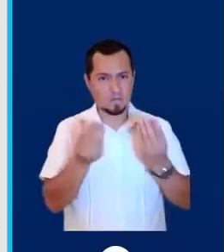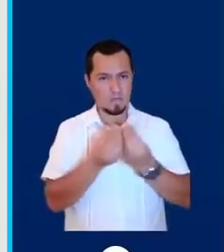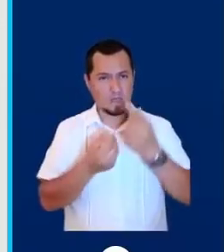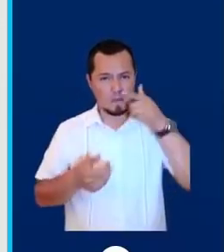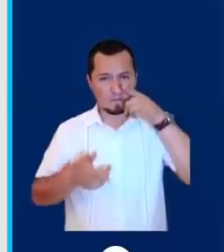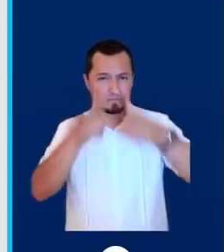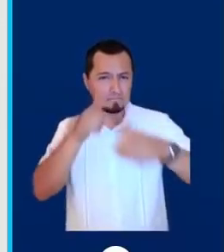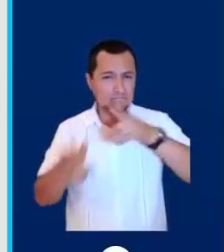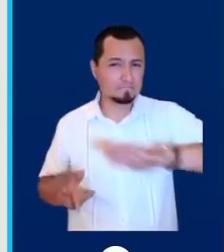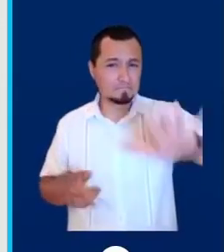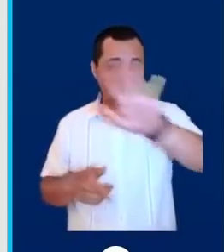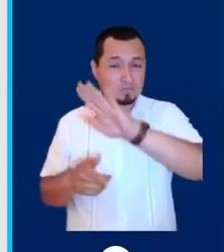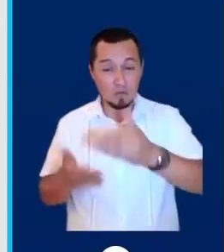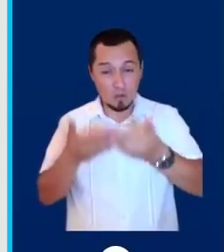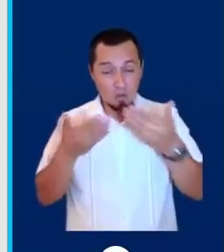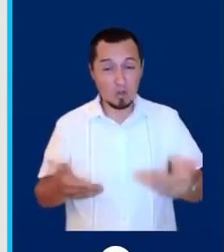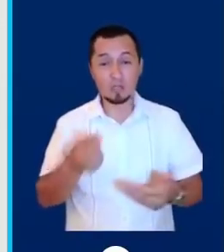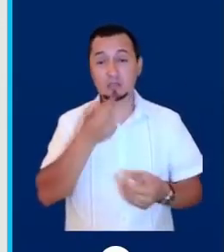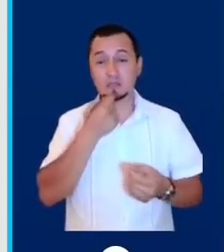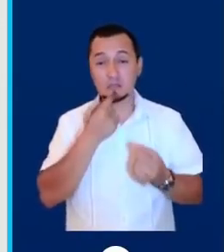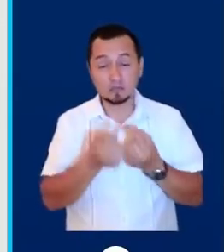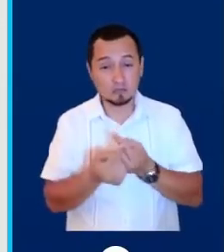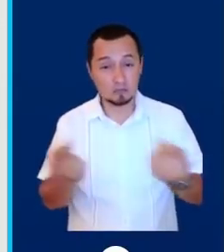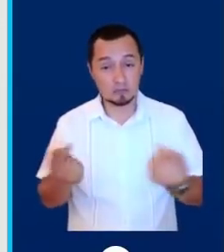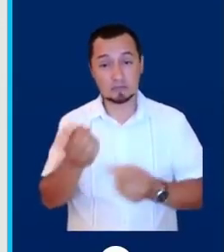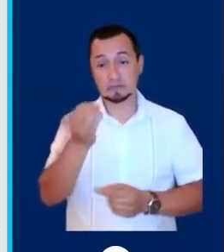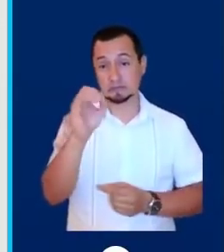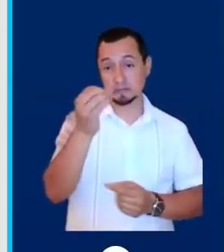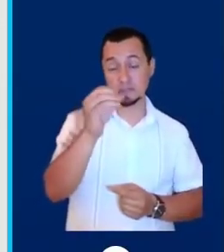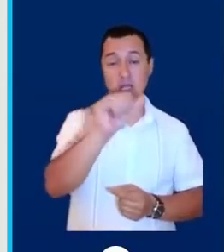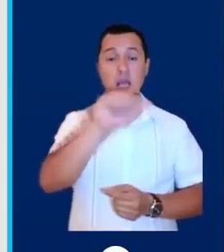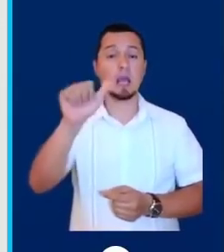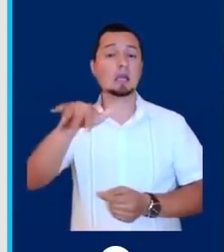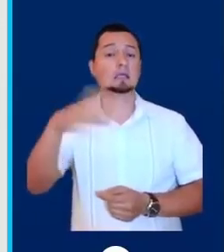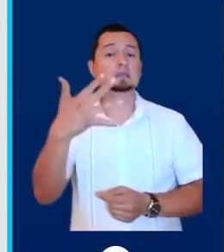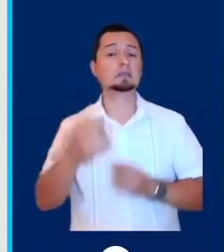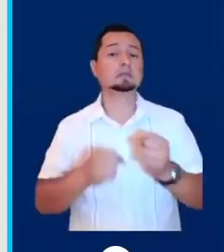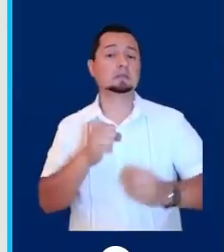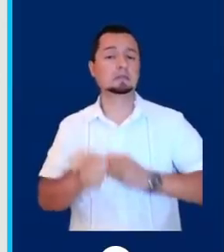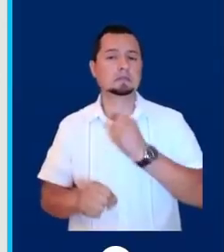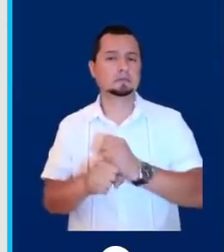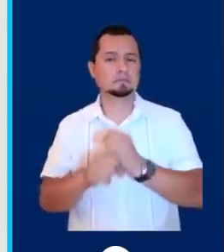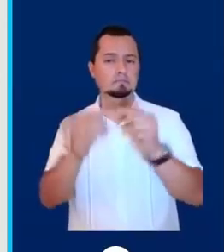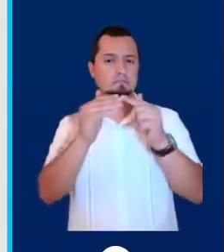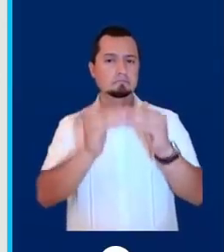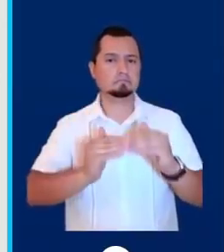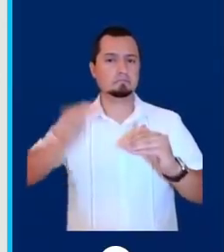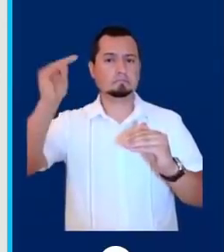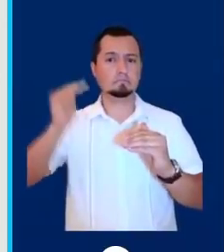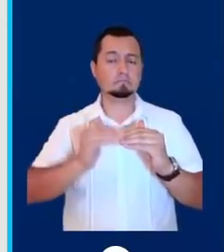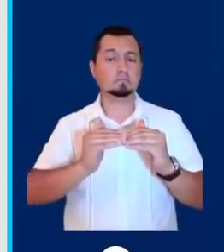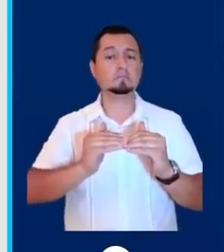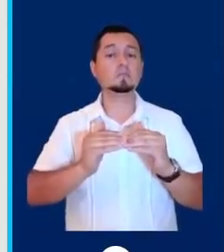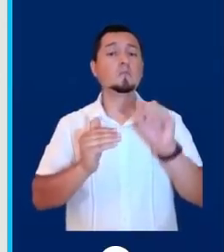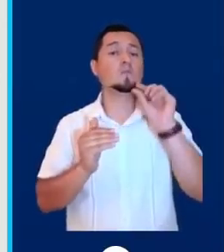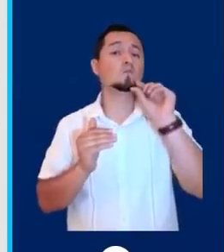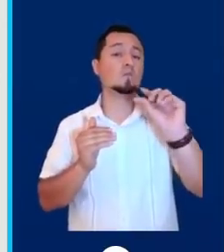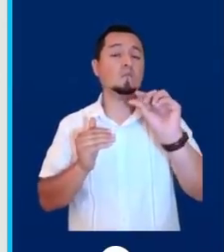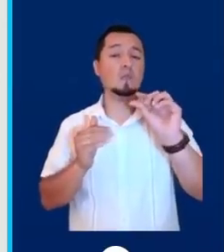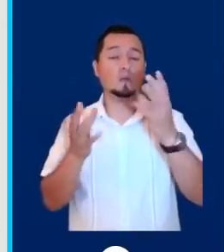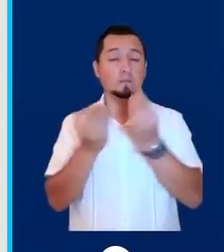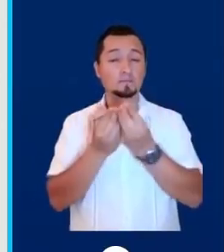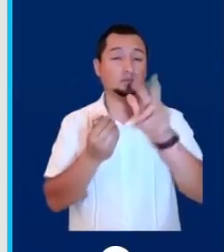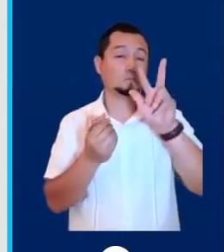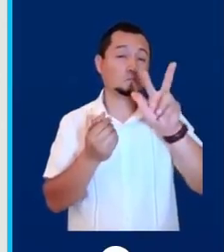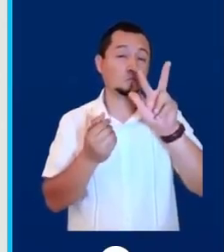tenemos actualmente de los niños de 0 a 15 años. Como podemos ver, hay muy pocos casos, 18